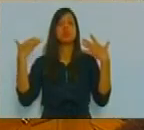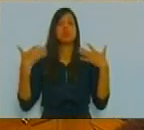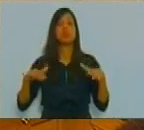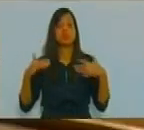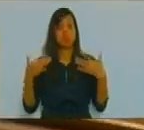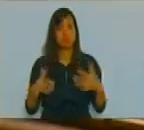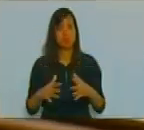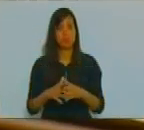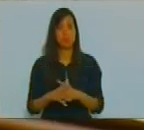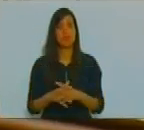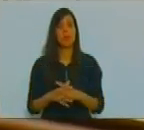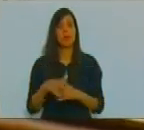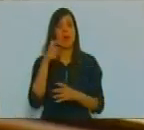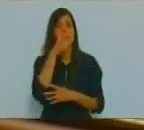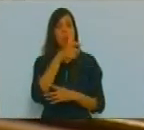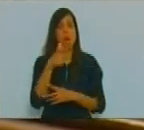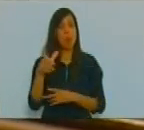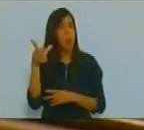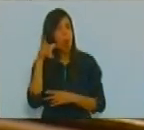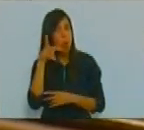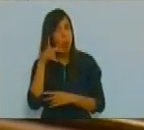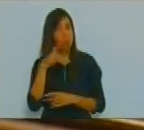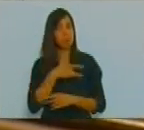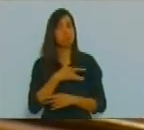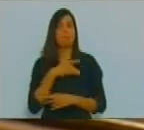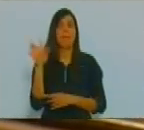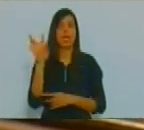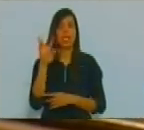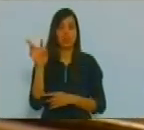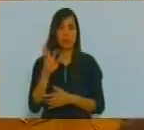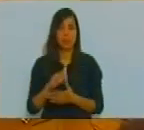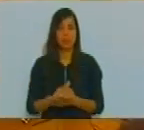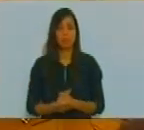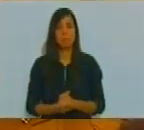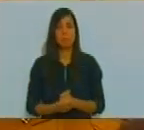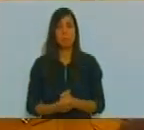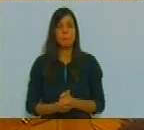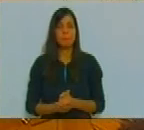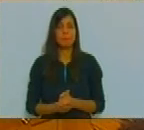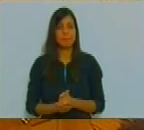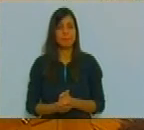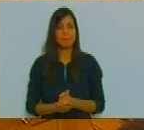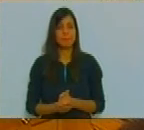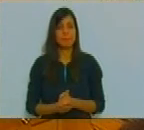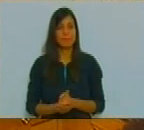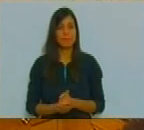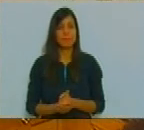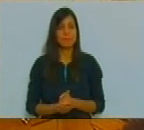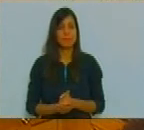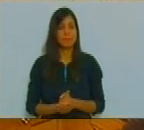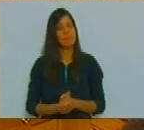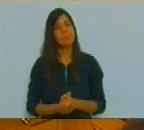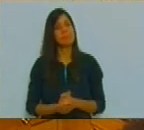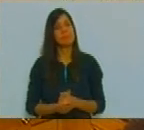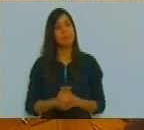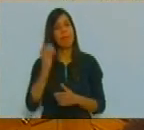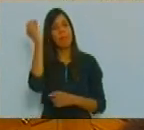de la vida del colectivo venezolano y haciendo la evaluación